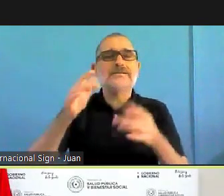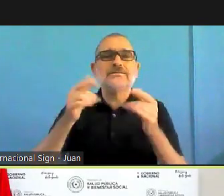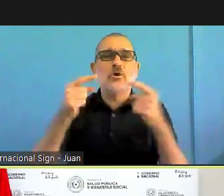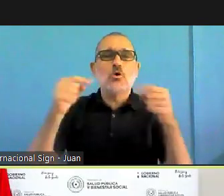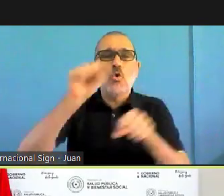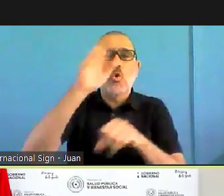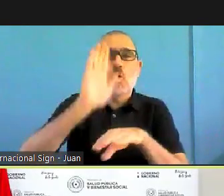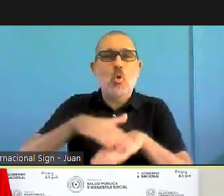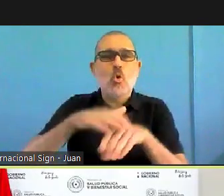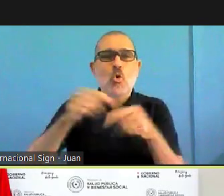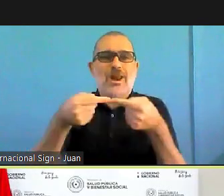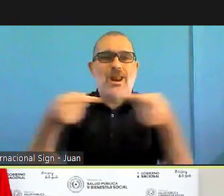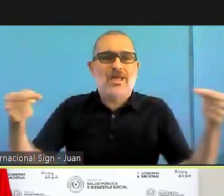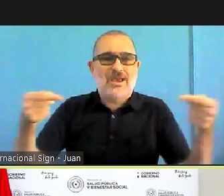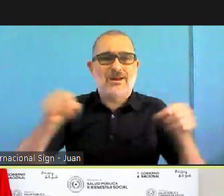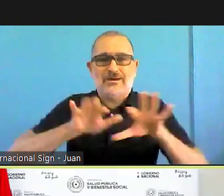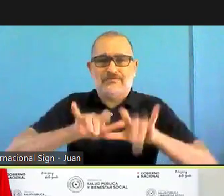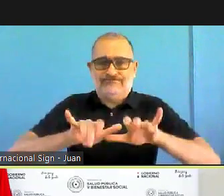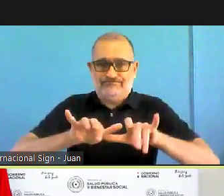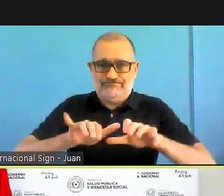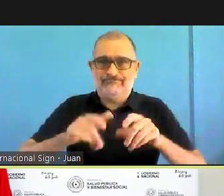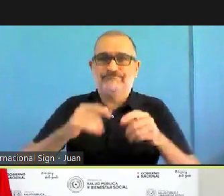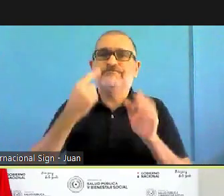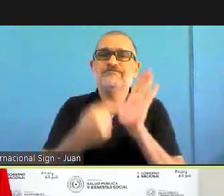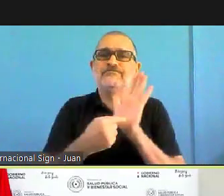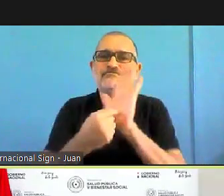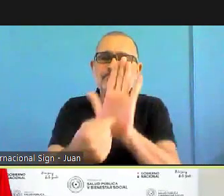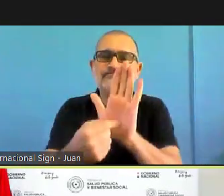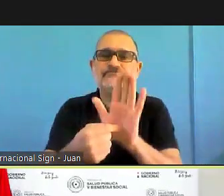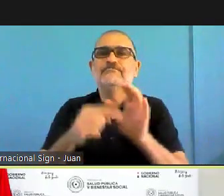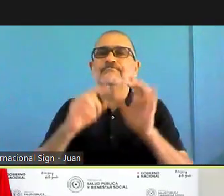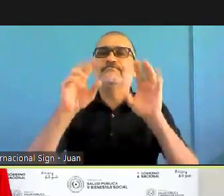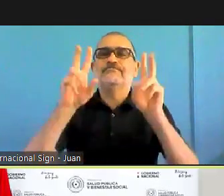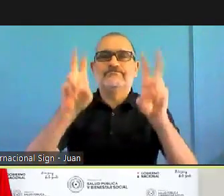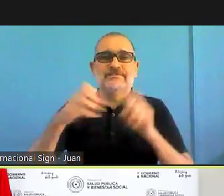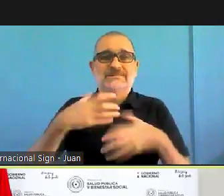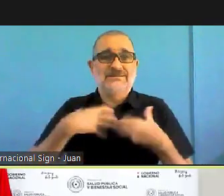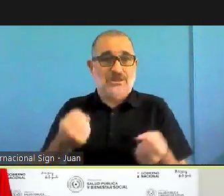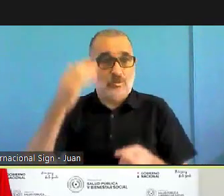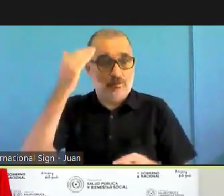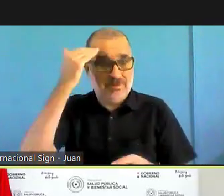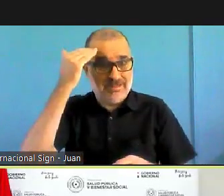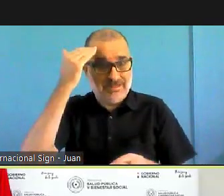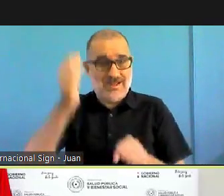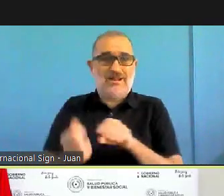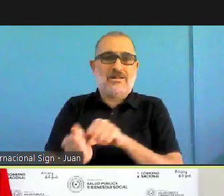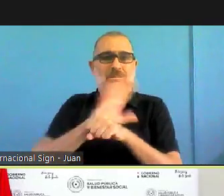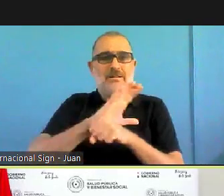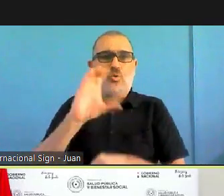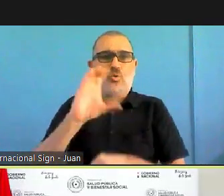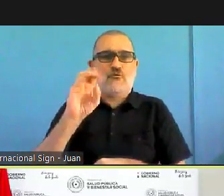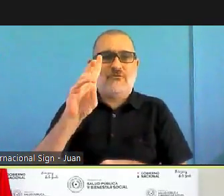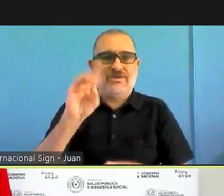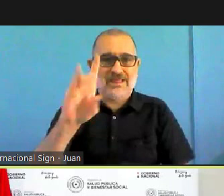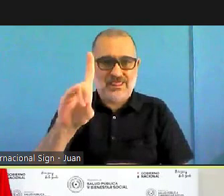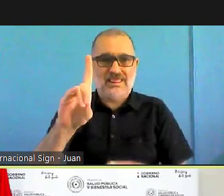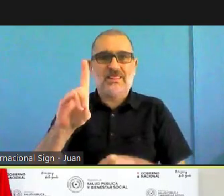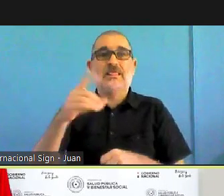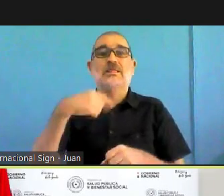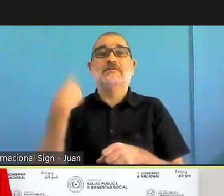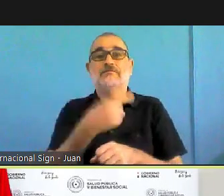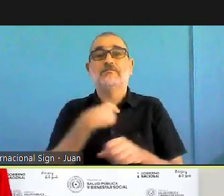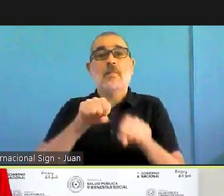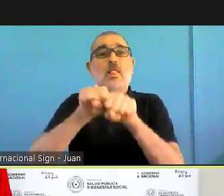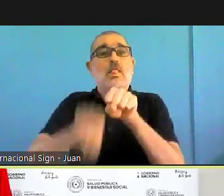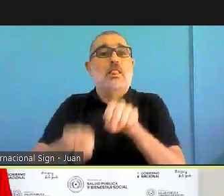hay una pandemia de desinformación o de exceso de información que prácticamente no ayuda mucho en